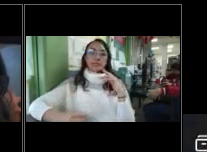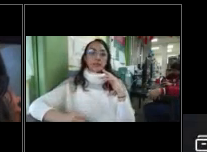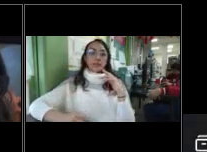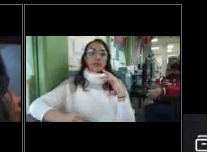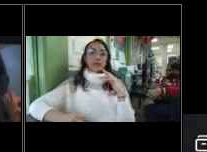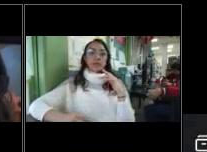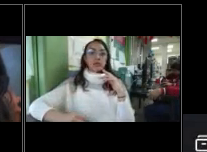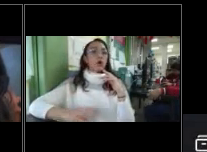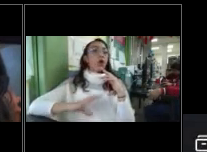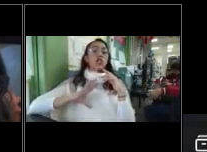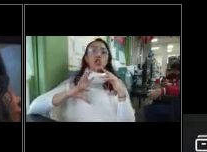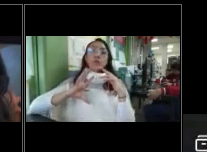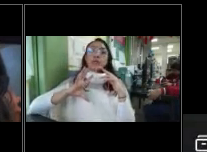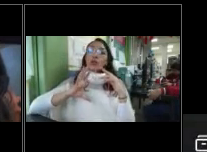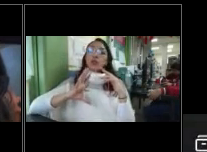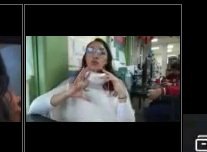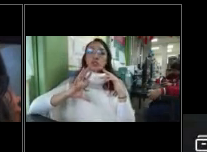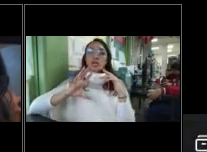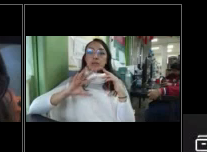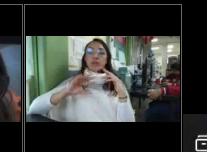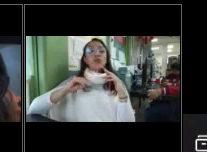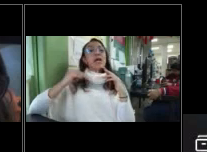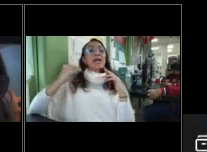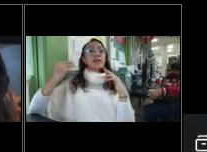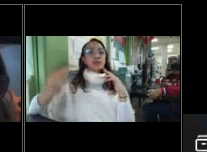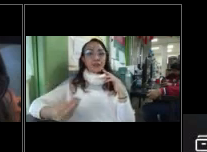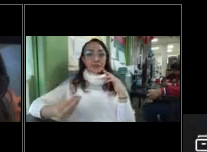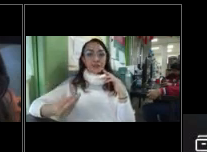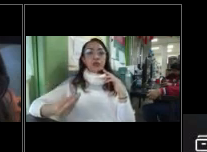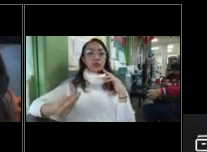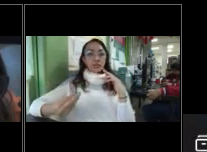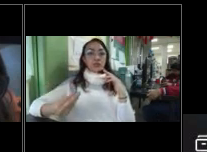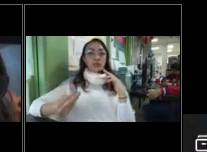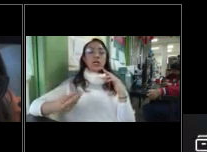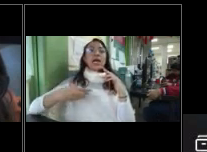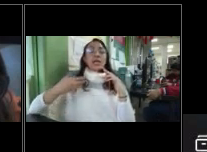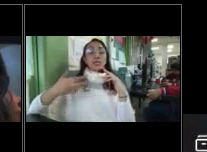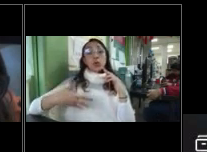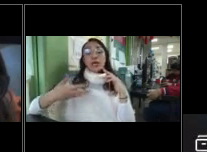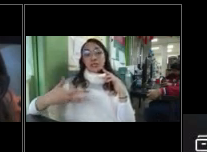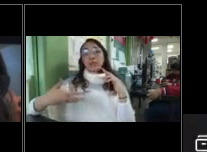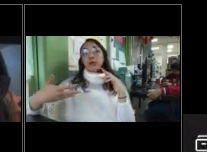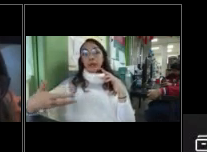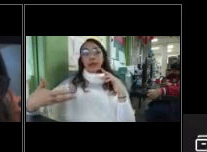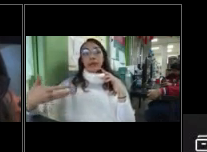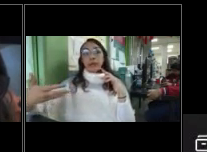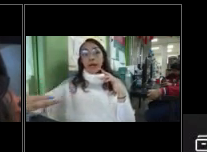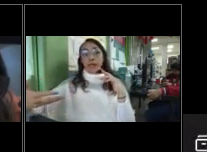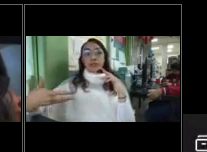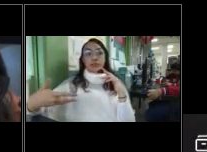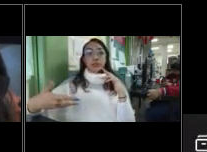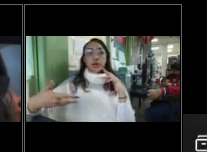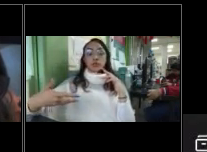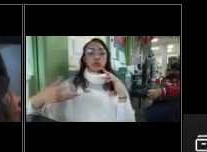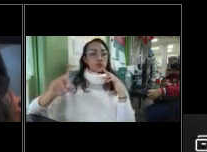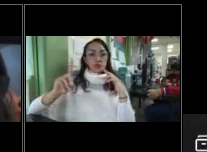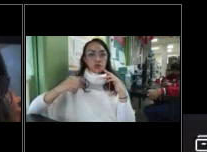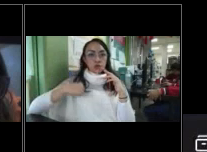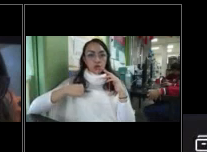acerca de la discapacidad de su hijo. Tomen todos los elementos en los diferentes contextos. La escuela está preparada para